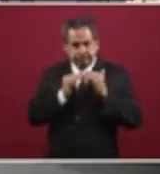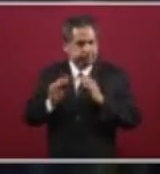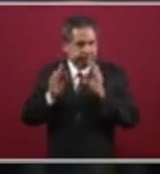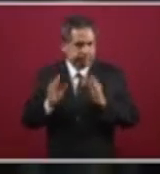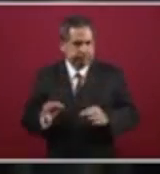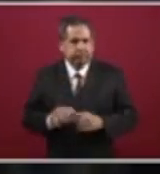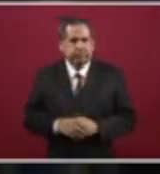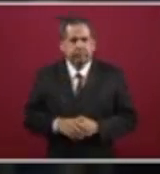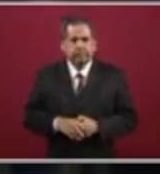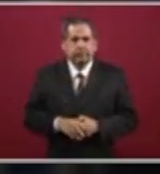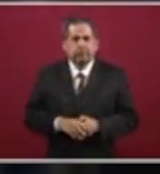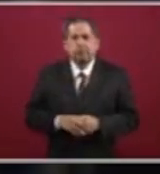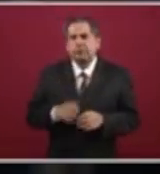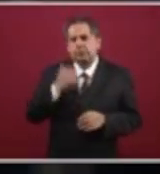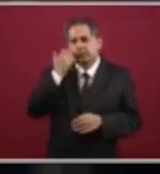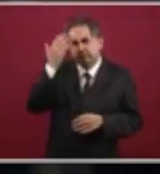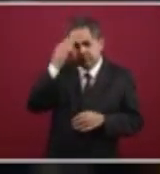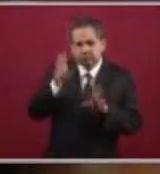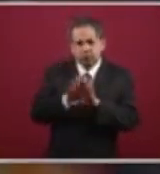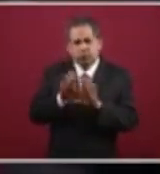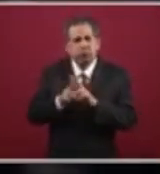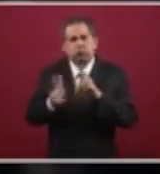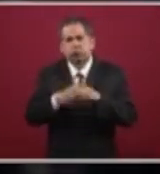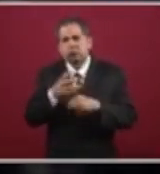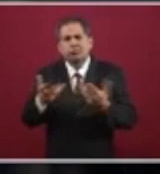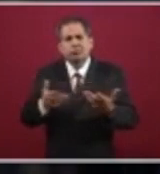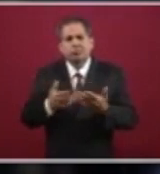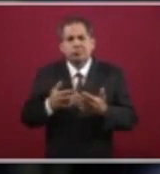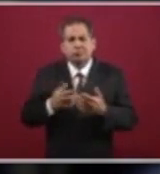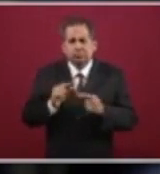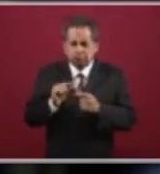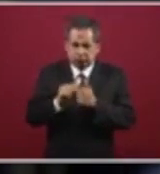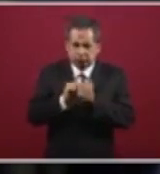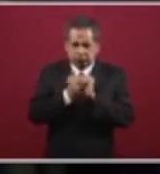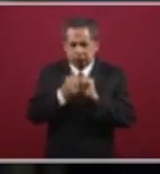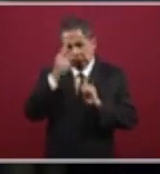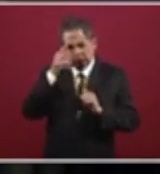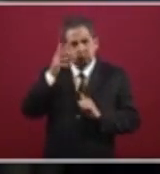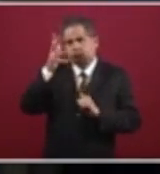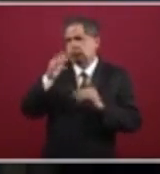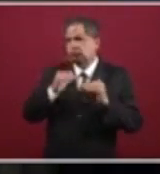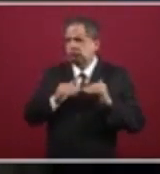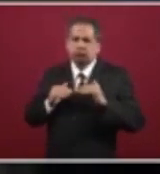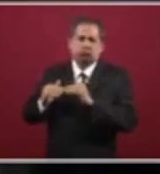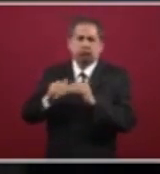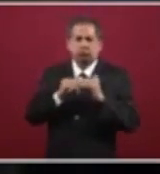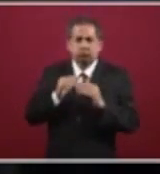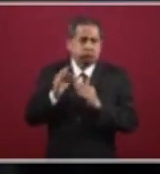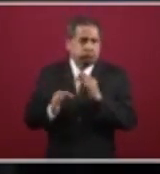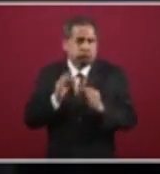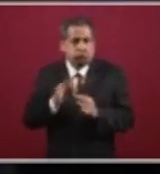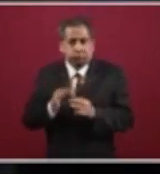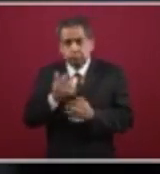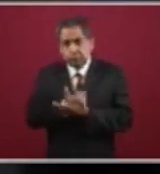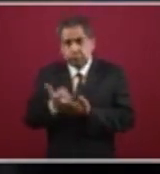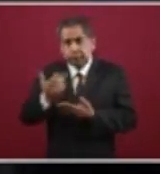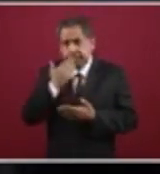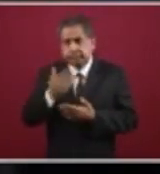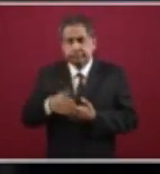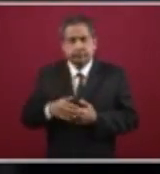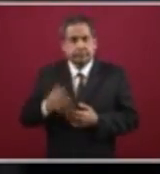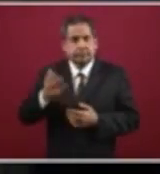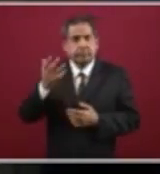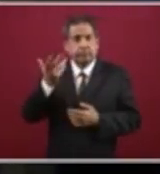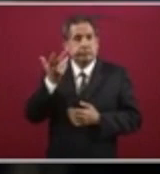saber cómo se va a hacer esta gradualidad para lograr pues homologar esos sueldos, que son 10